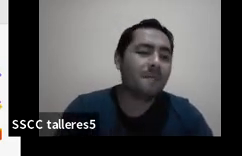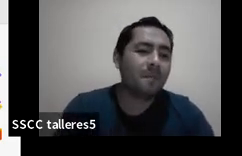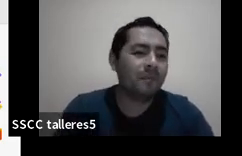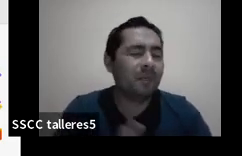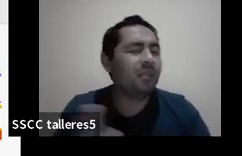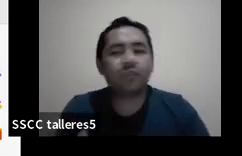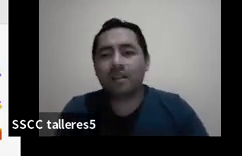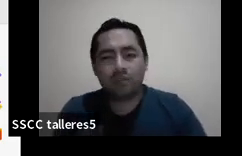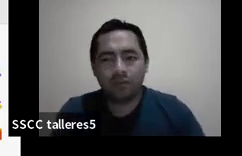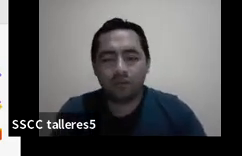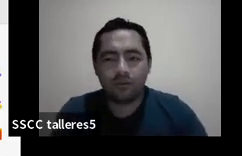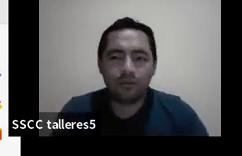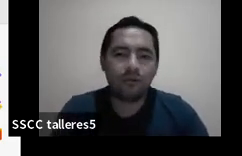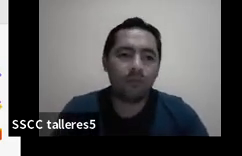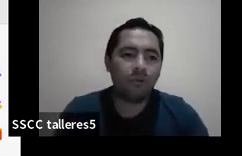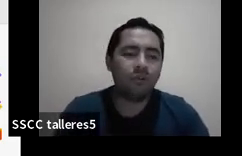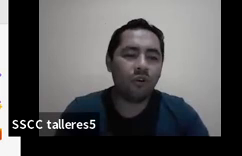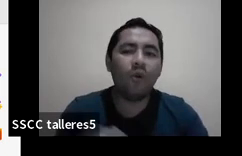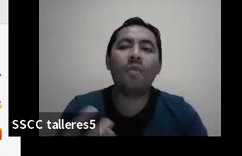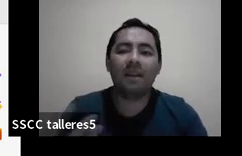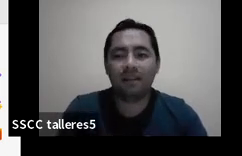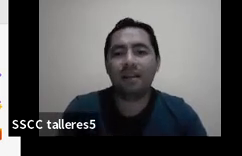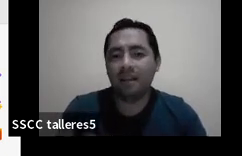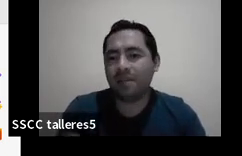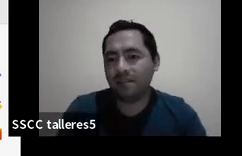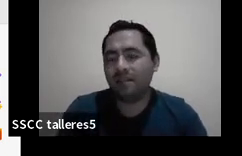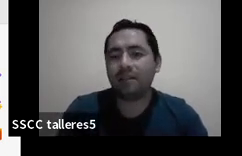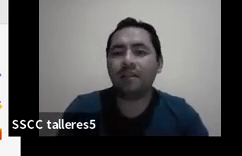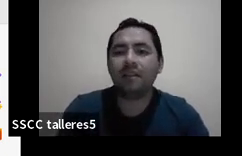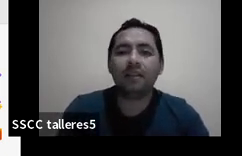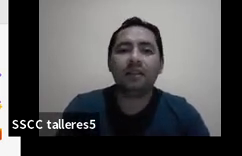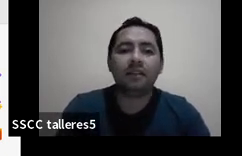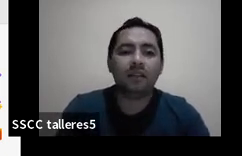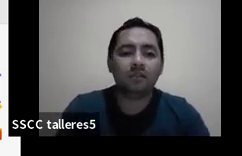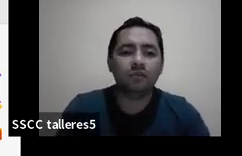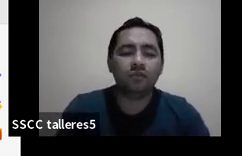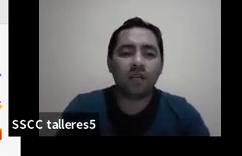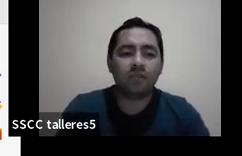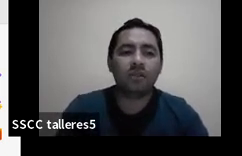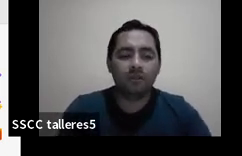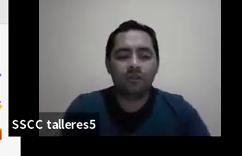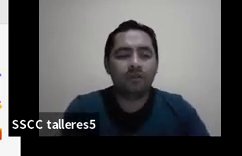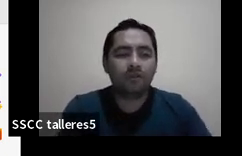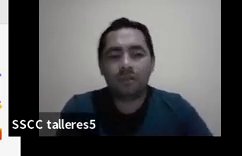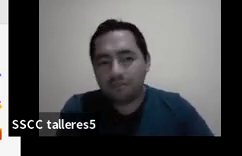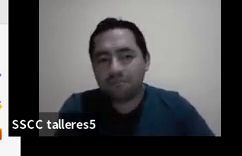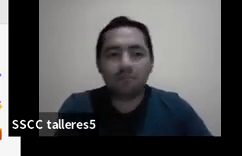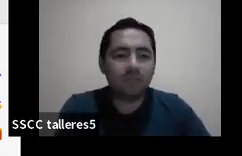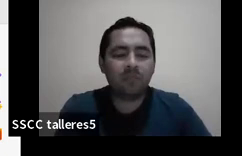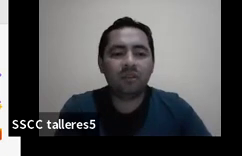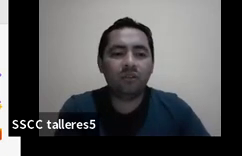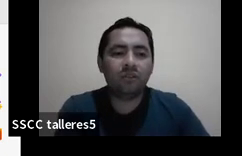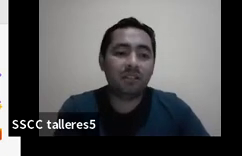Entonces, depende mucho de la asociación de sordos, ¿no? Cómo lo maneje el presidente en su asociación, ¿no?